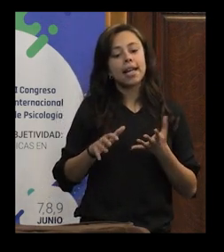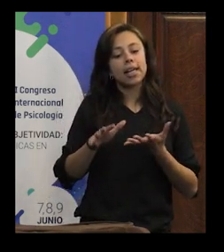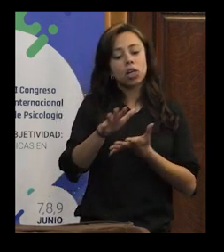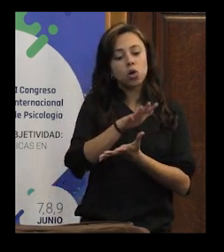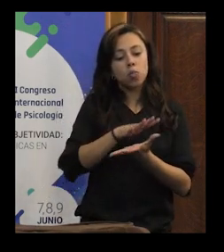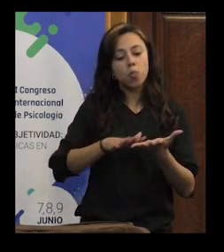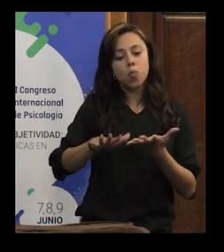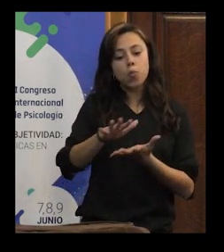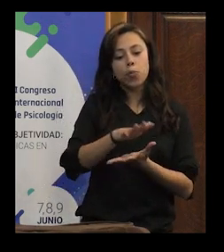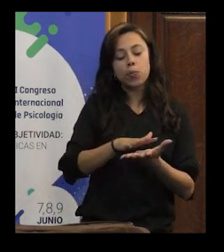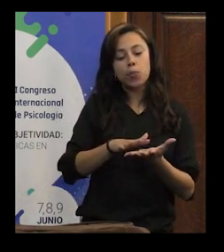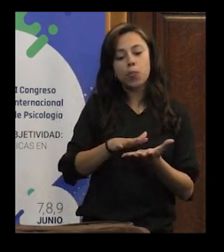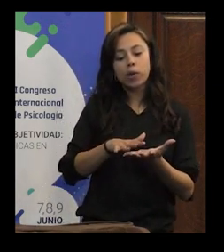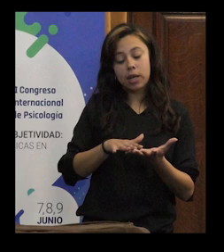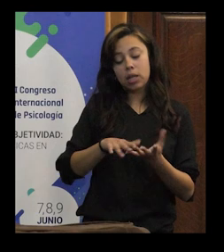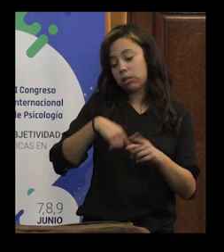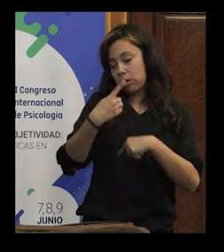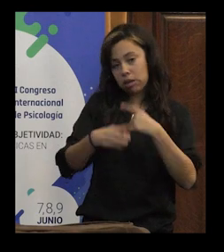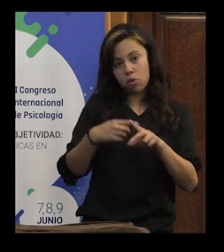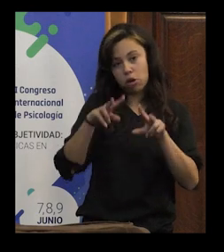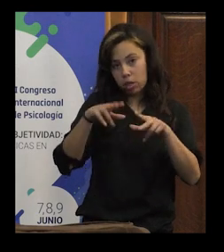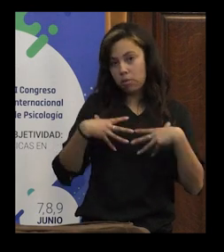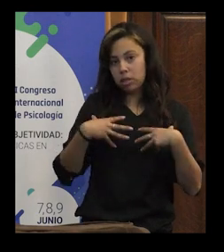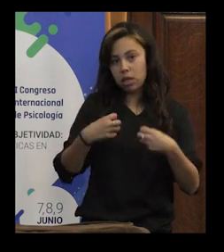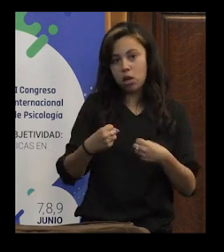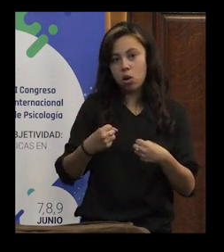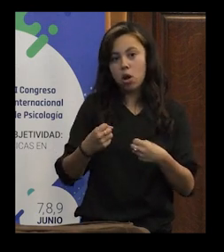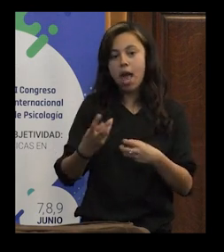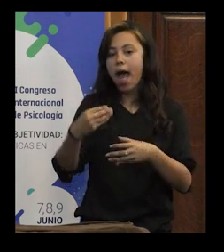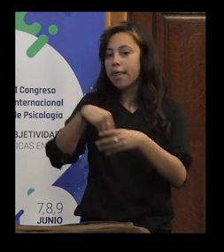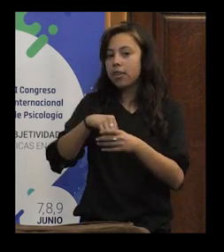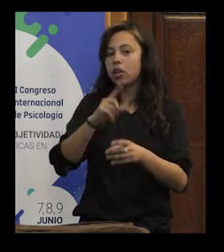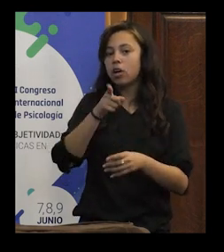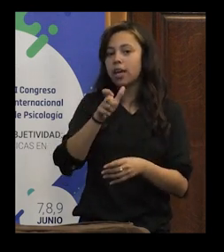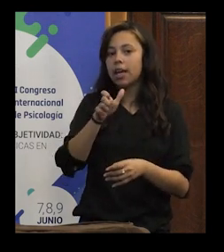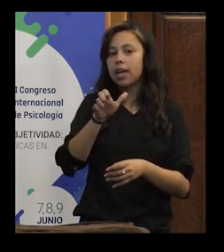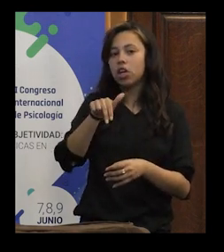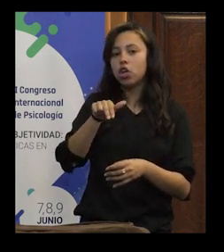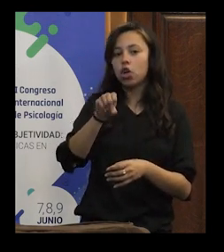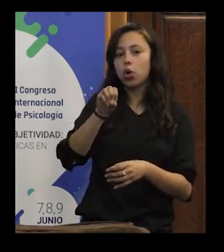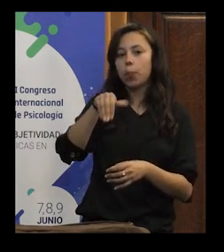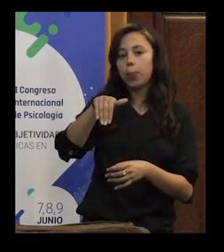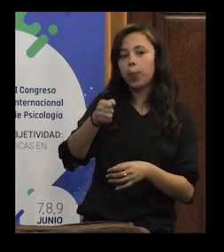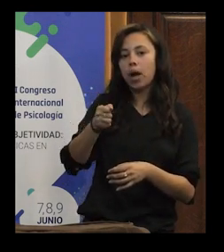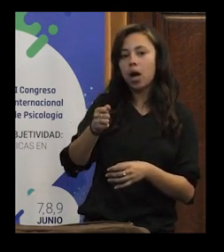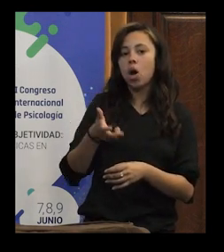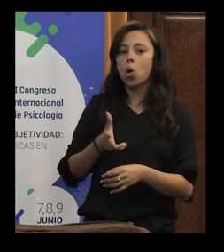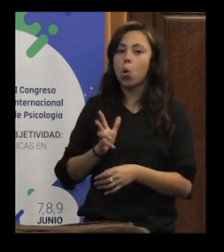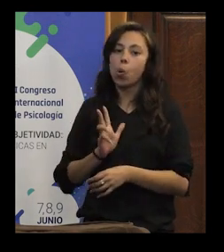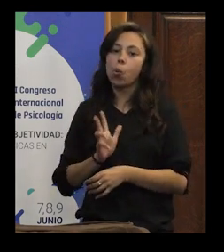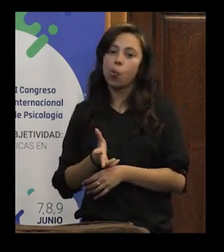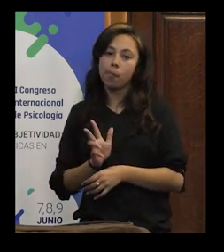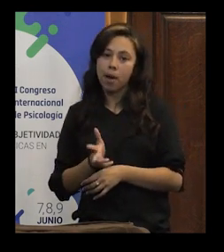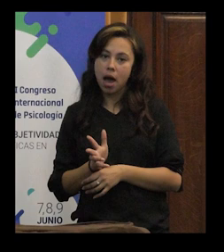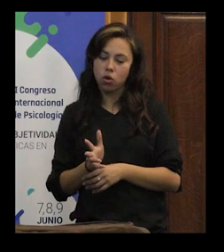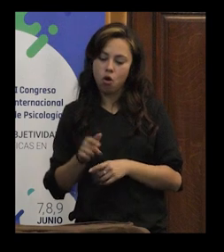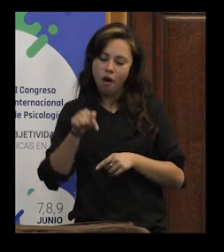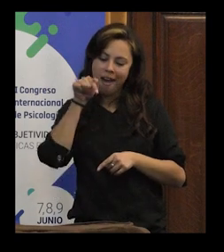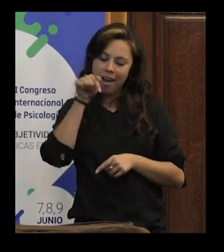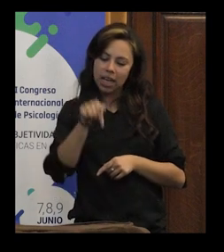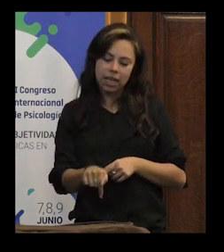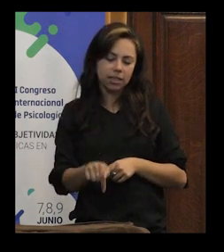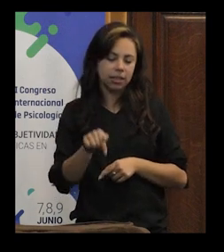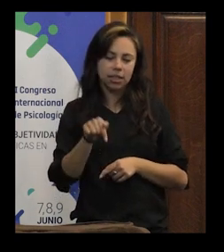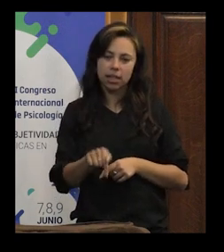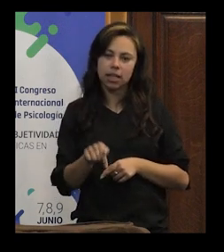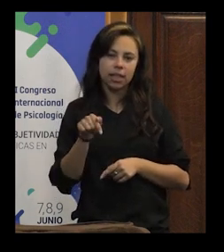del genoma humano, Human Genome Editing. Y este es un campo